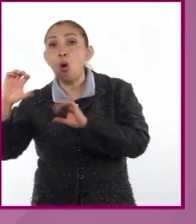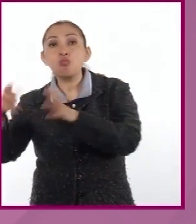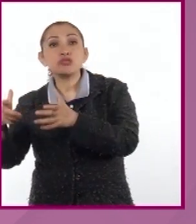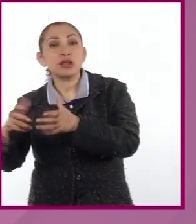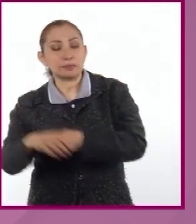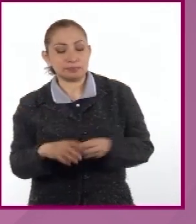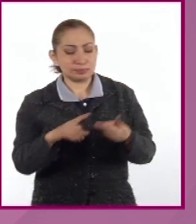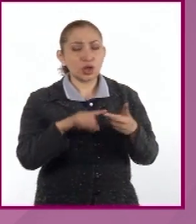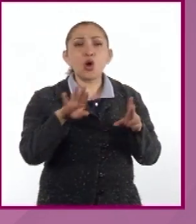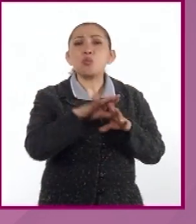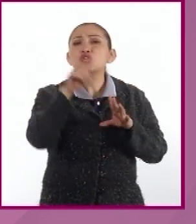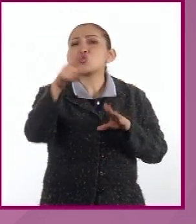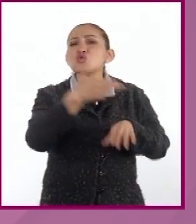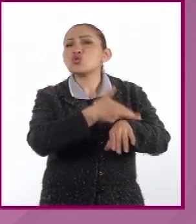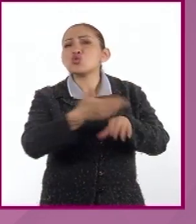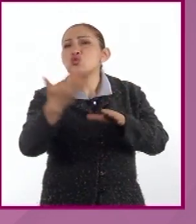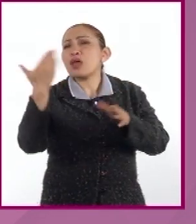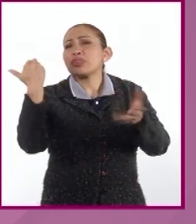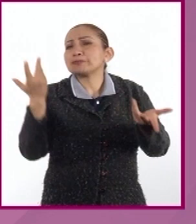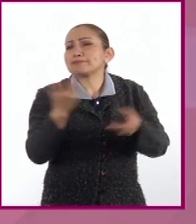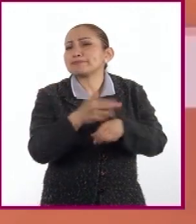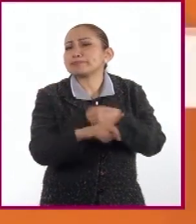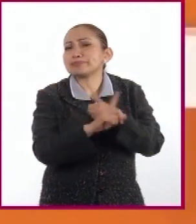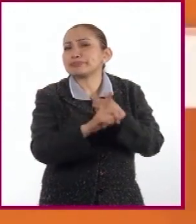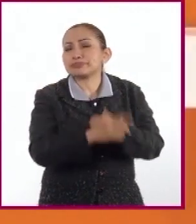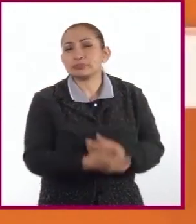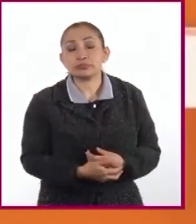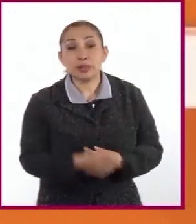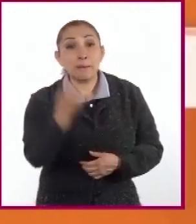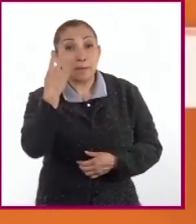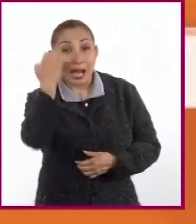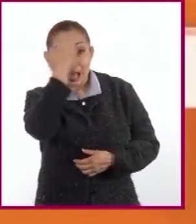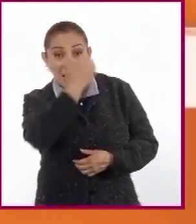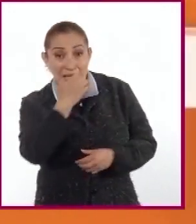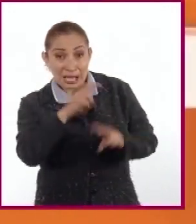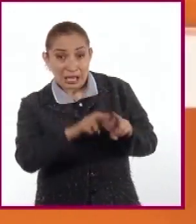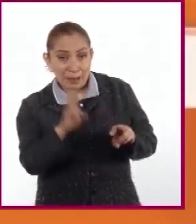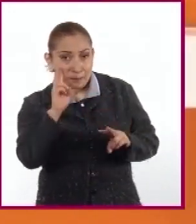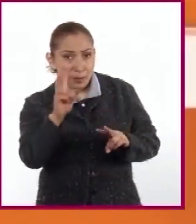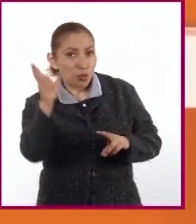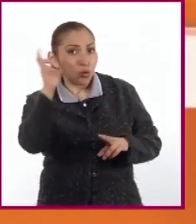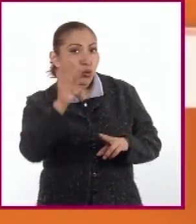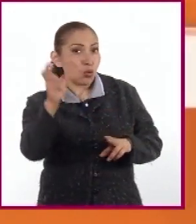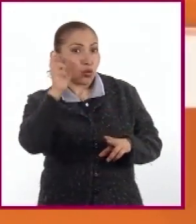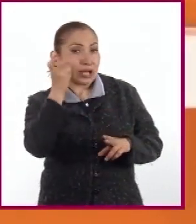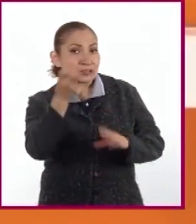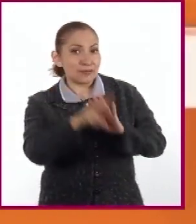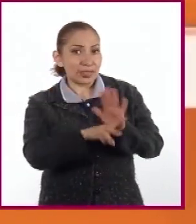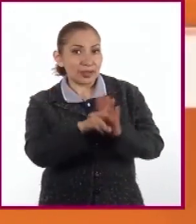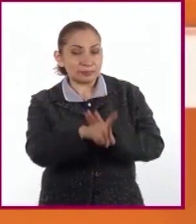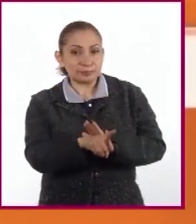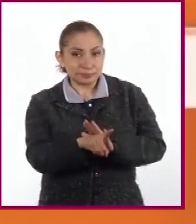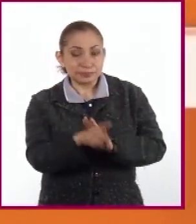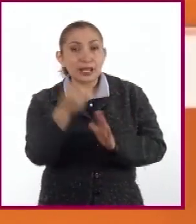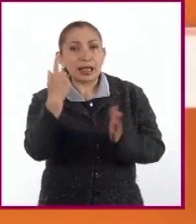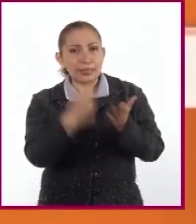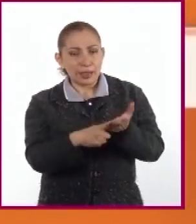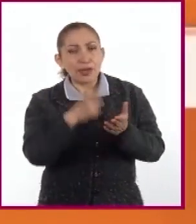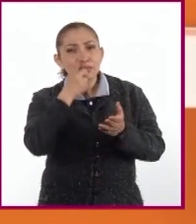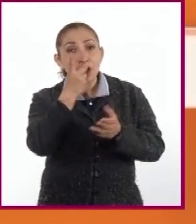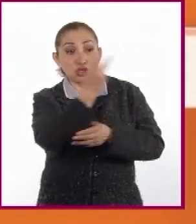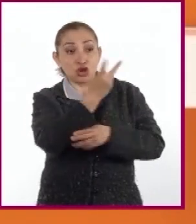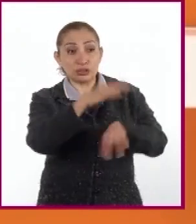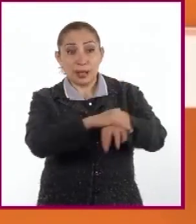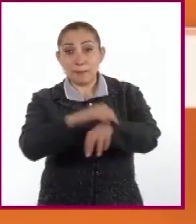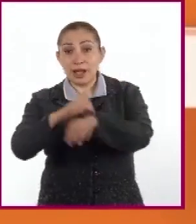qué manera los han resuelto? Para continuar con nuestro análisis, veamos y escuchemos el siguiente video. En él, 2